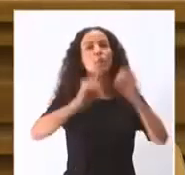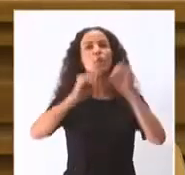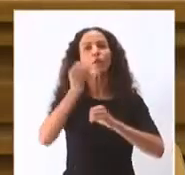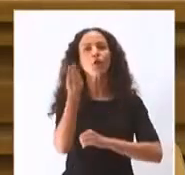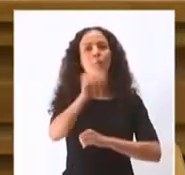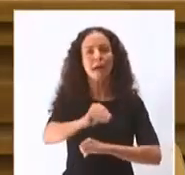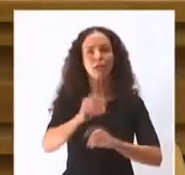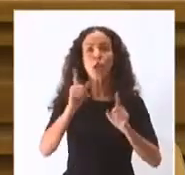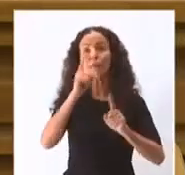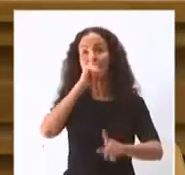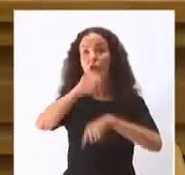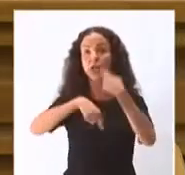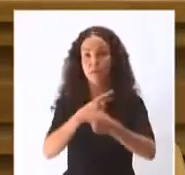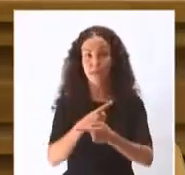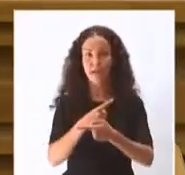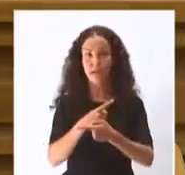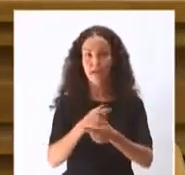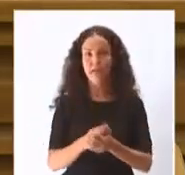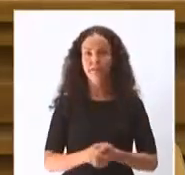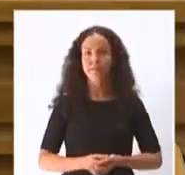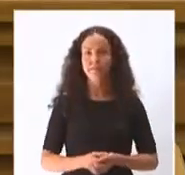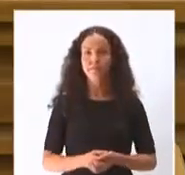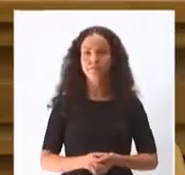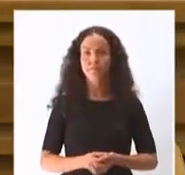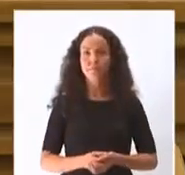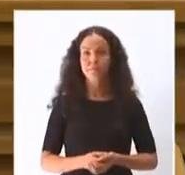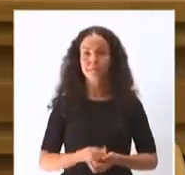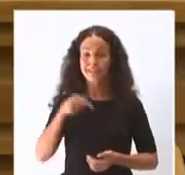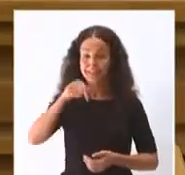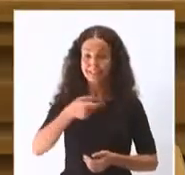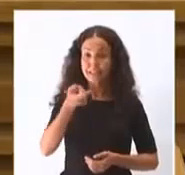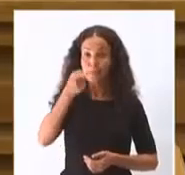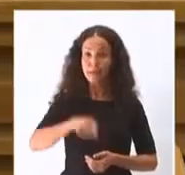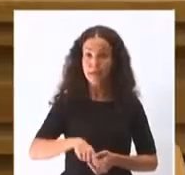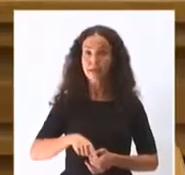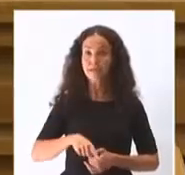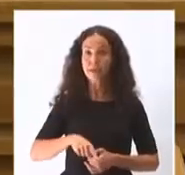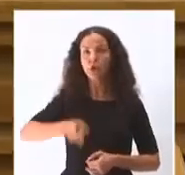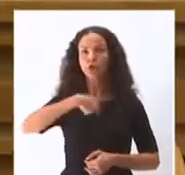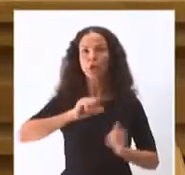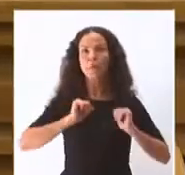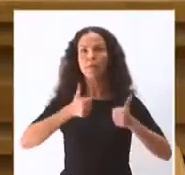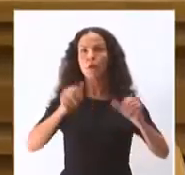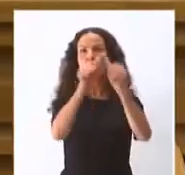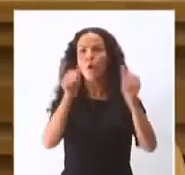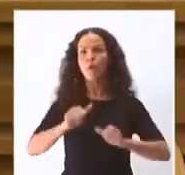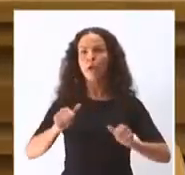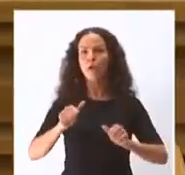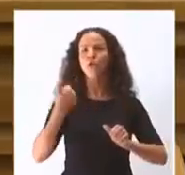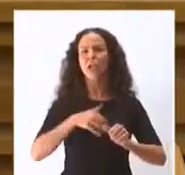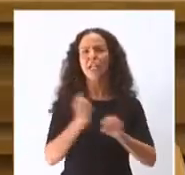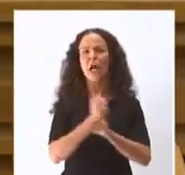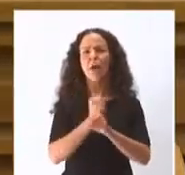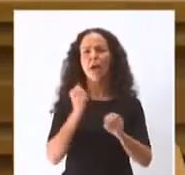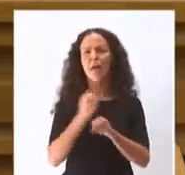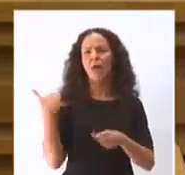en el año 22 con estas áreas que nos estamos planteando este mes vamos a poner en marcha un modelo que venimos trabajando con mucho